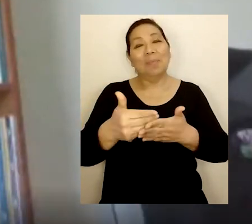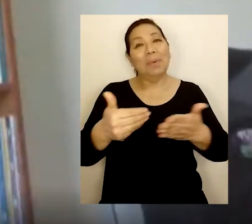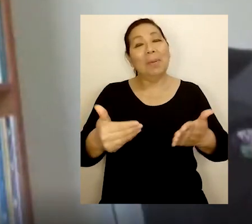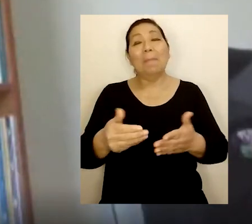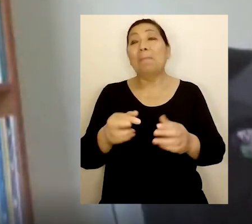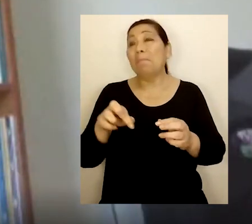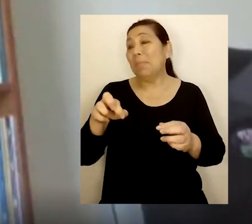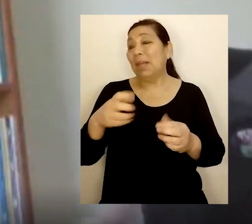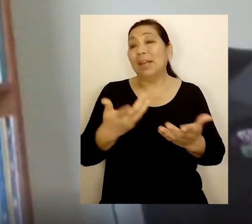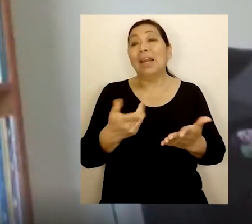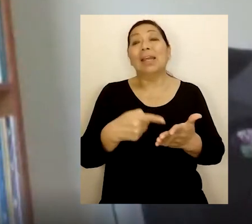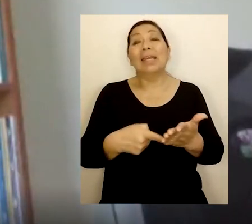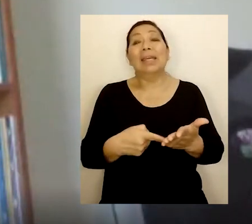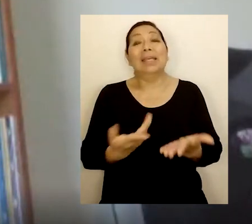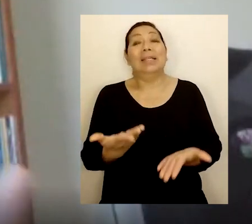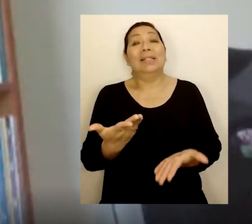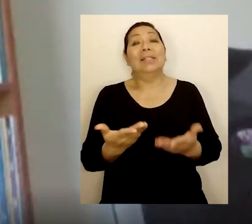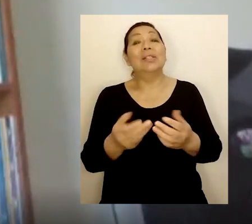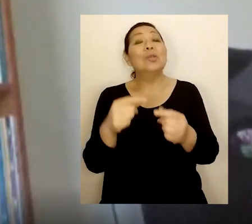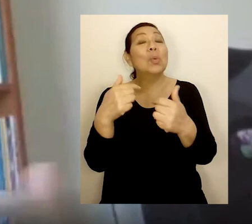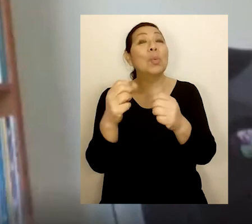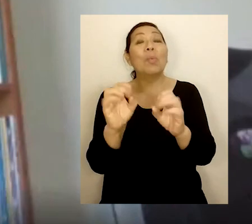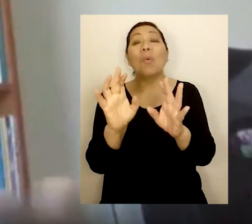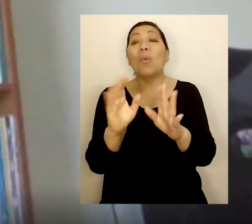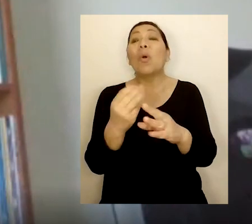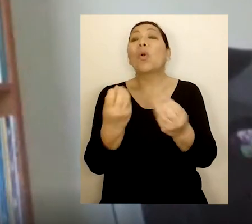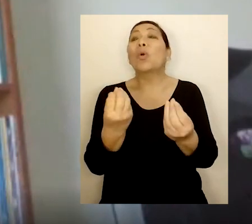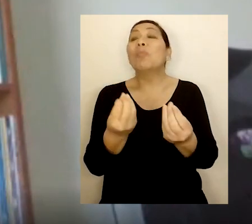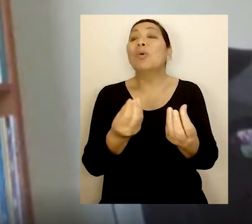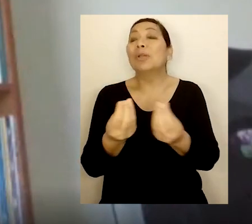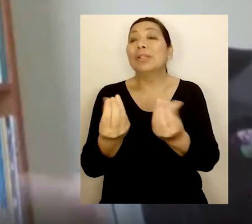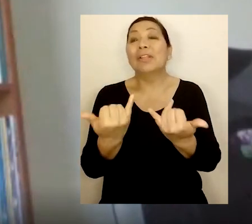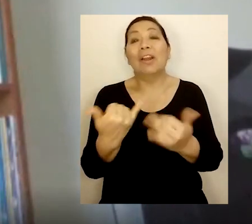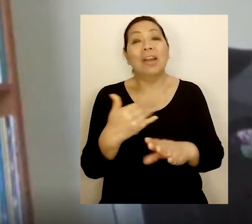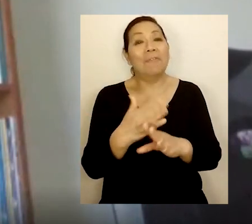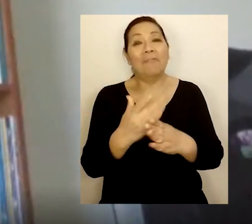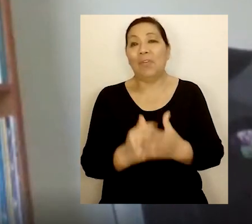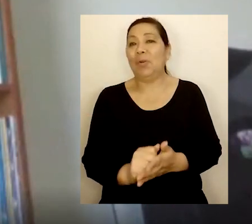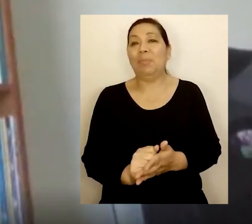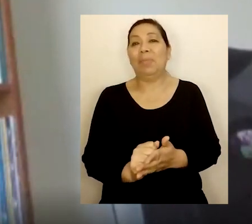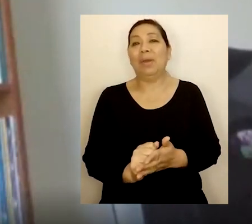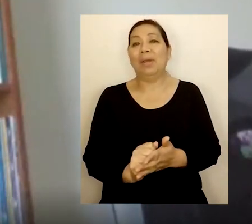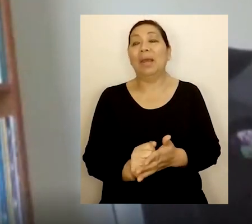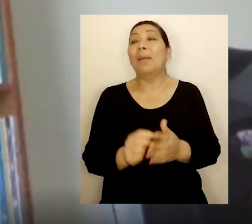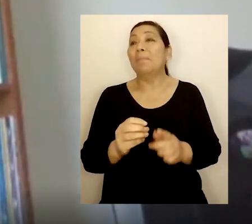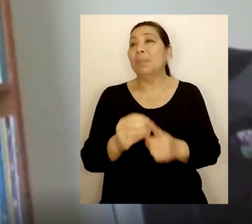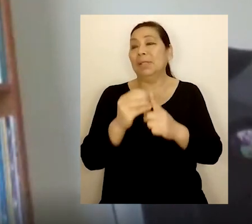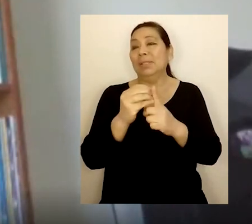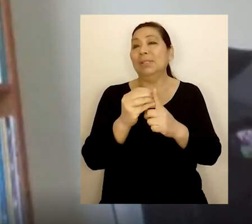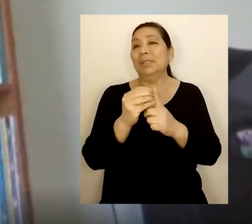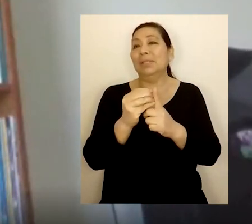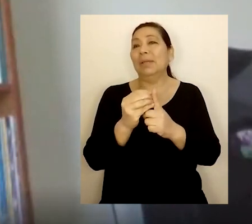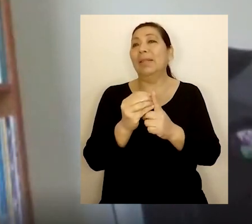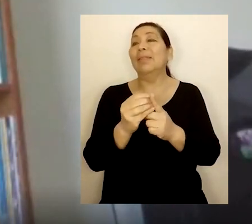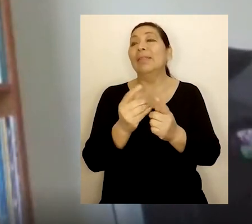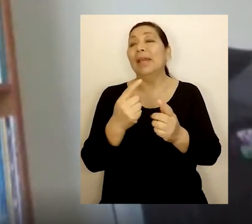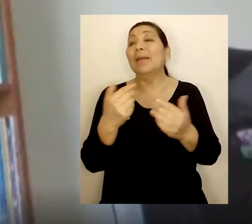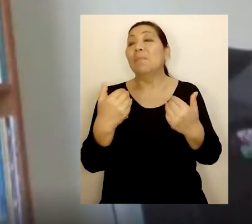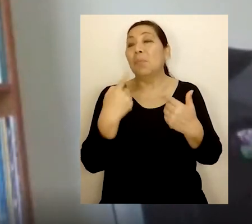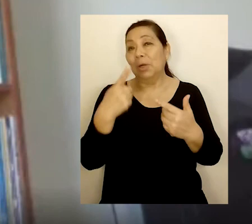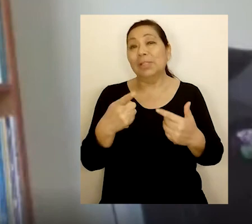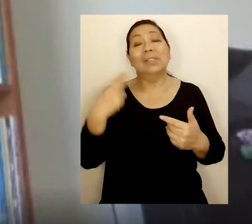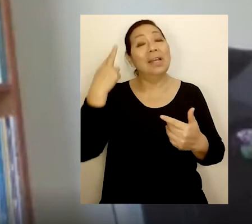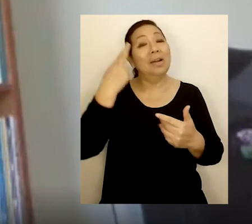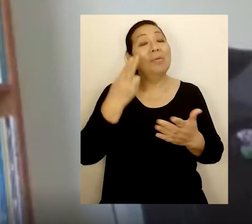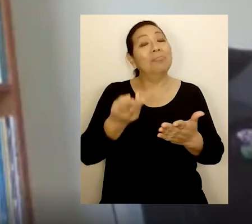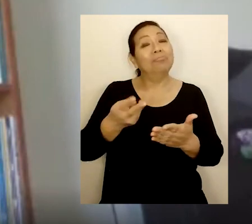antecedentes penales. Lo que ha sido son las circunstancias, el modo como se ha cometido el delito y, en principio, al principio de lesividad. Por esa